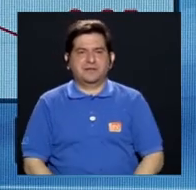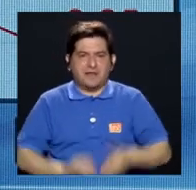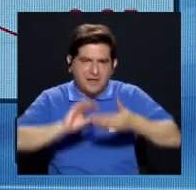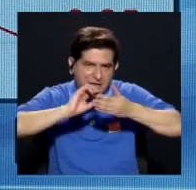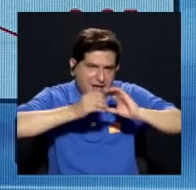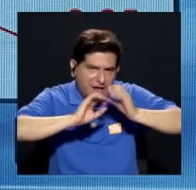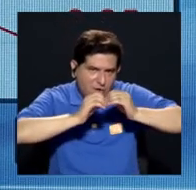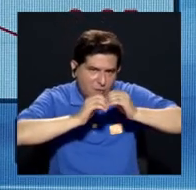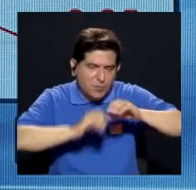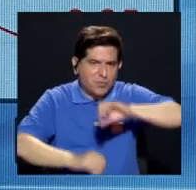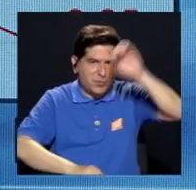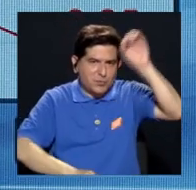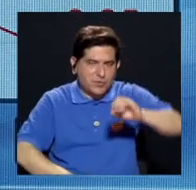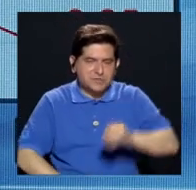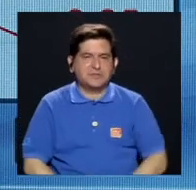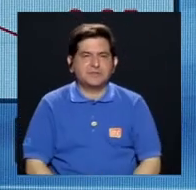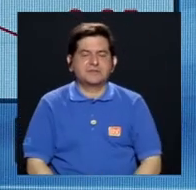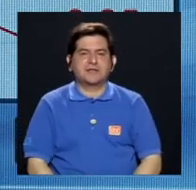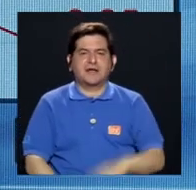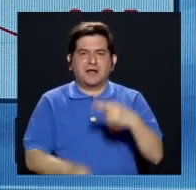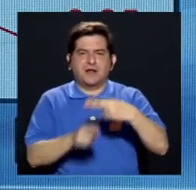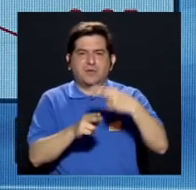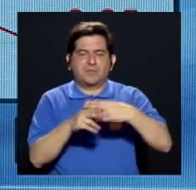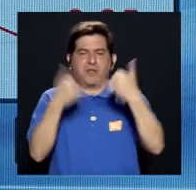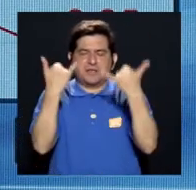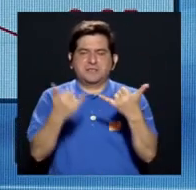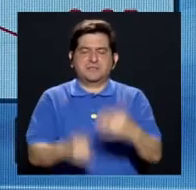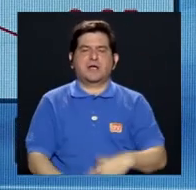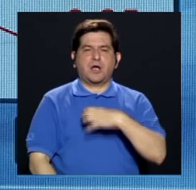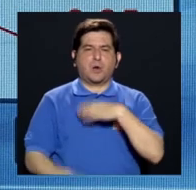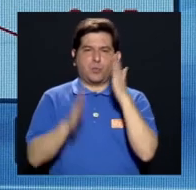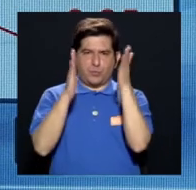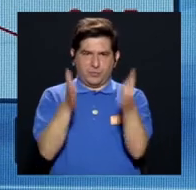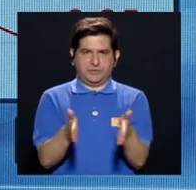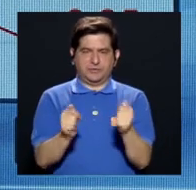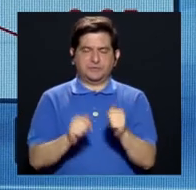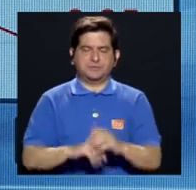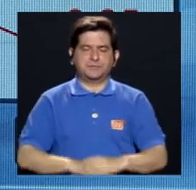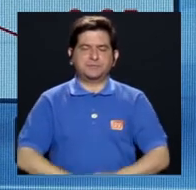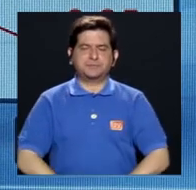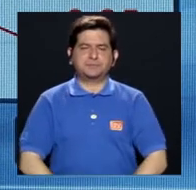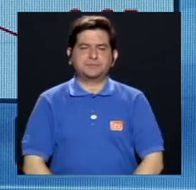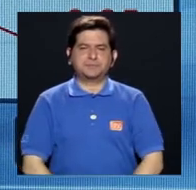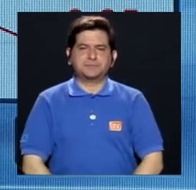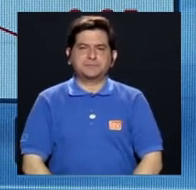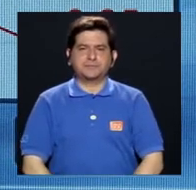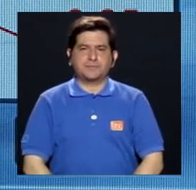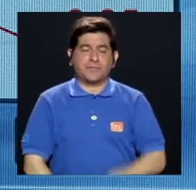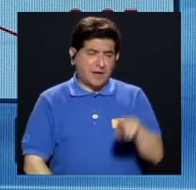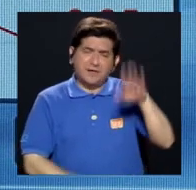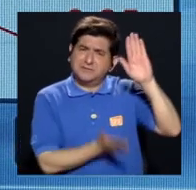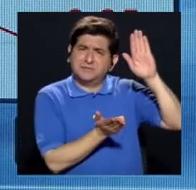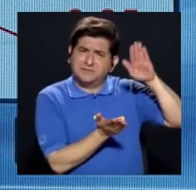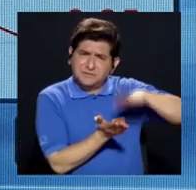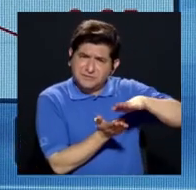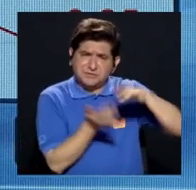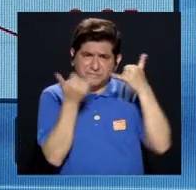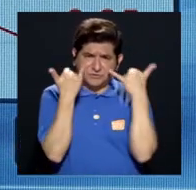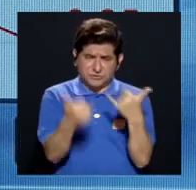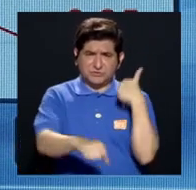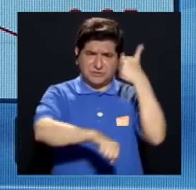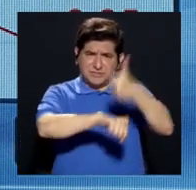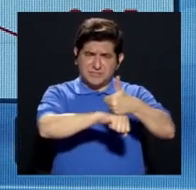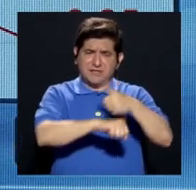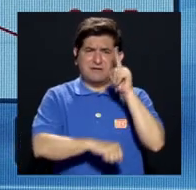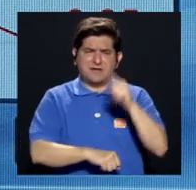tasa de nombramientos en propiedad. Y esta reducción ya marca